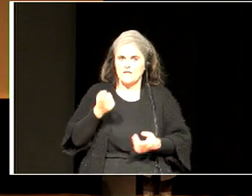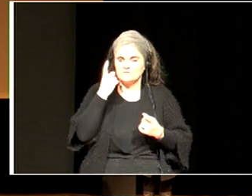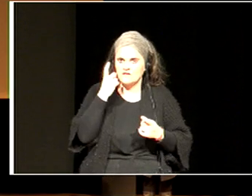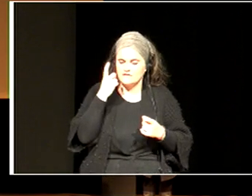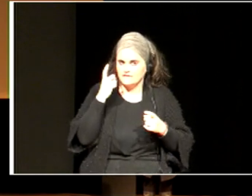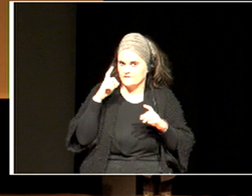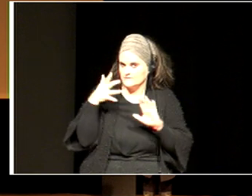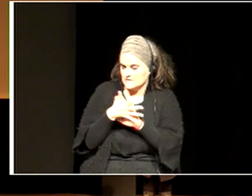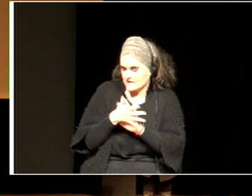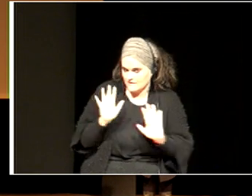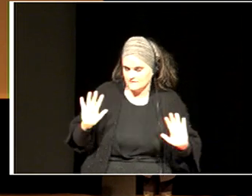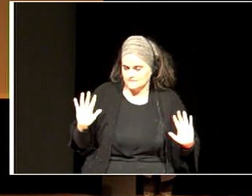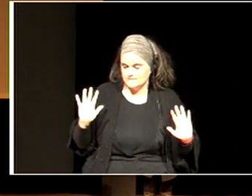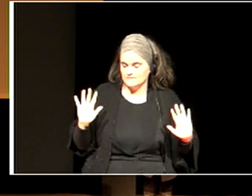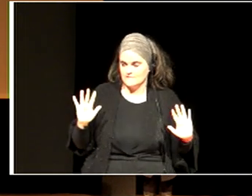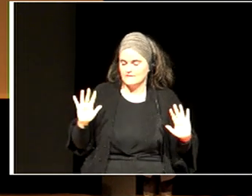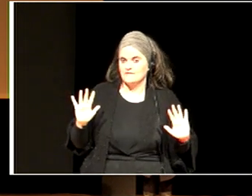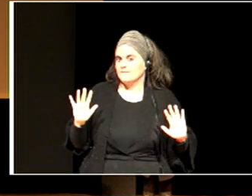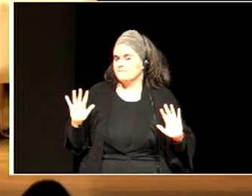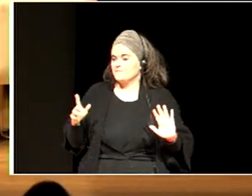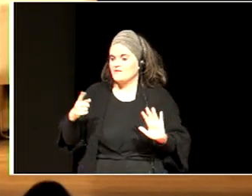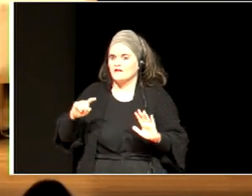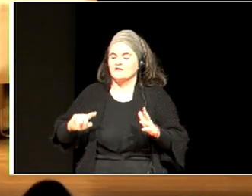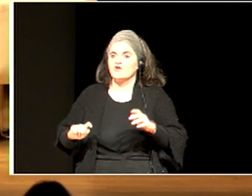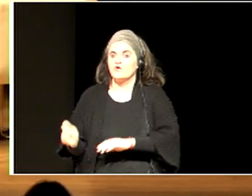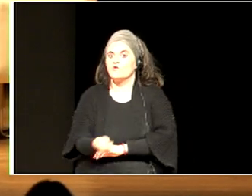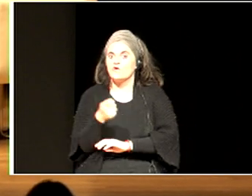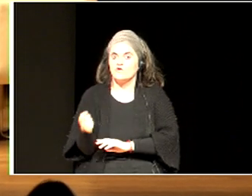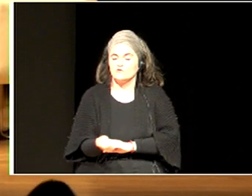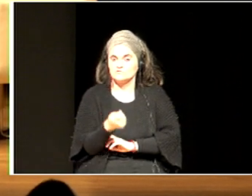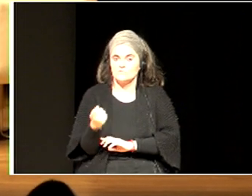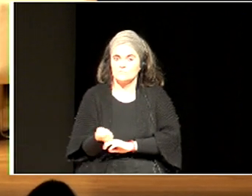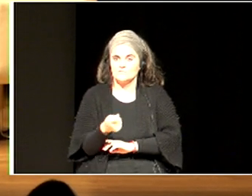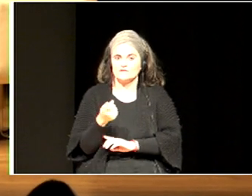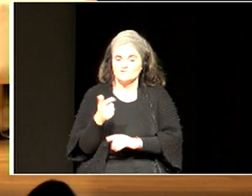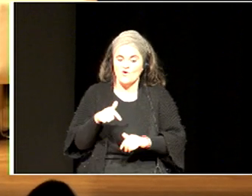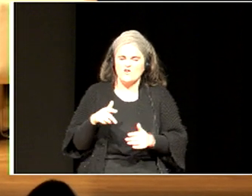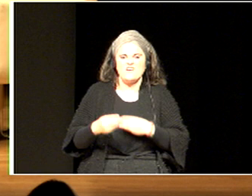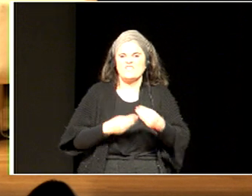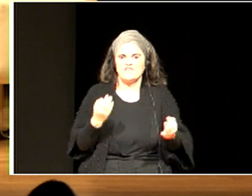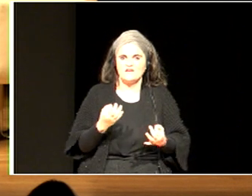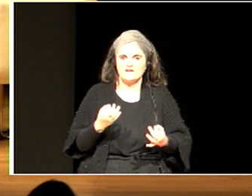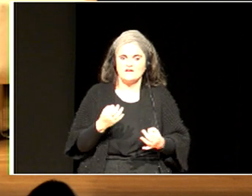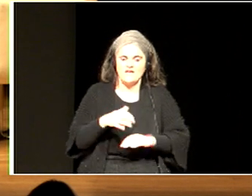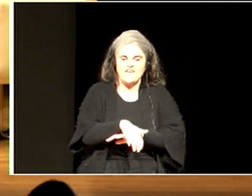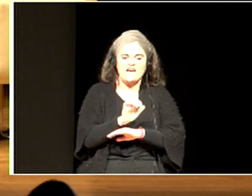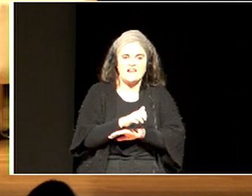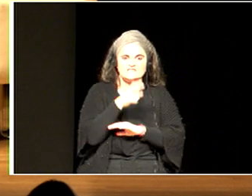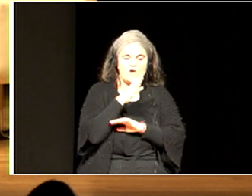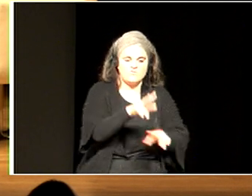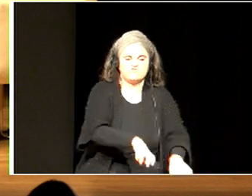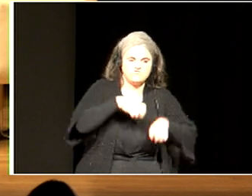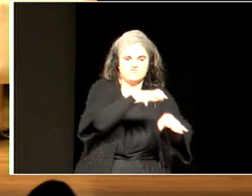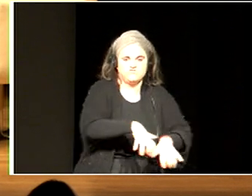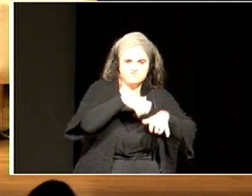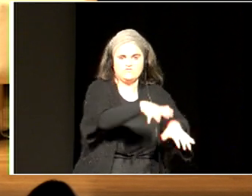una idea falsa que hoy en día los bomberos se dedican a achicar agua de los garajes con tanta inundación que hay hay que decírselo a